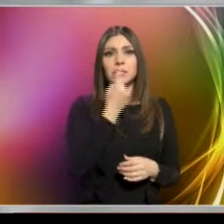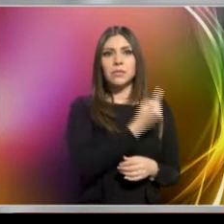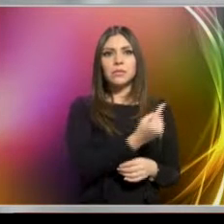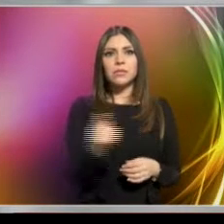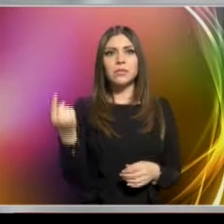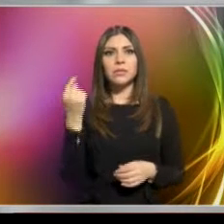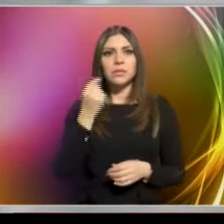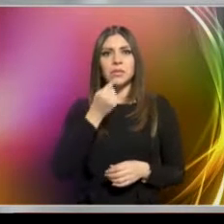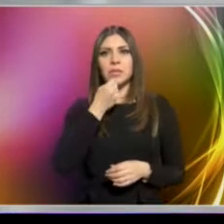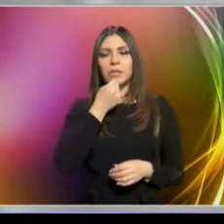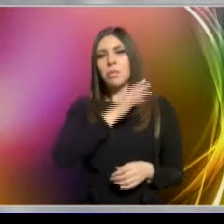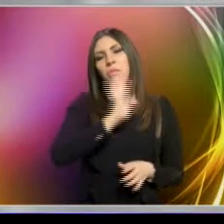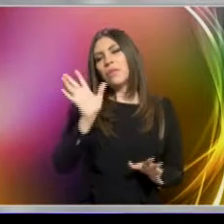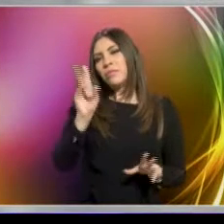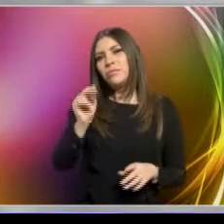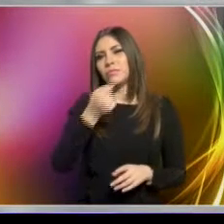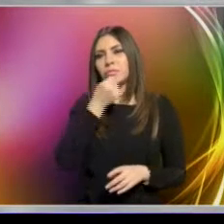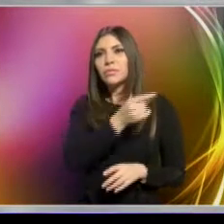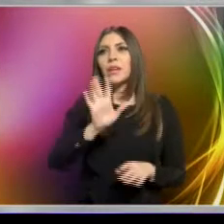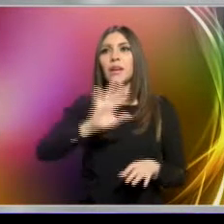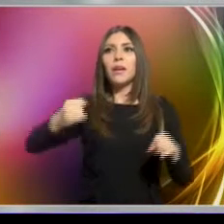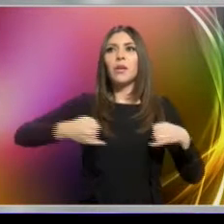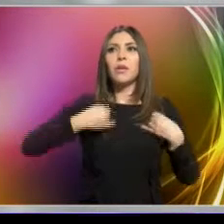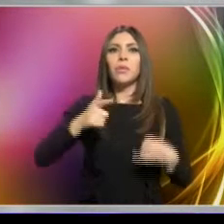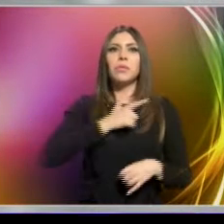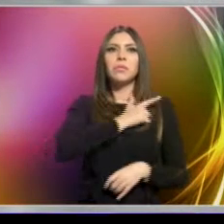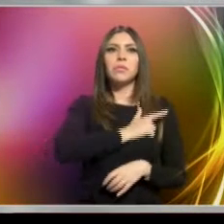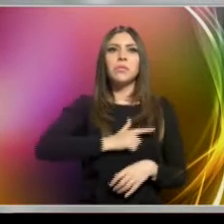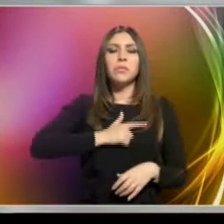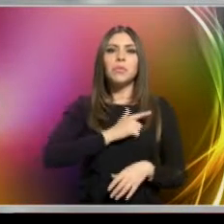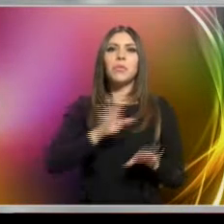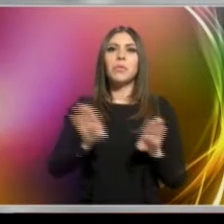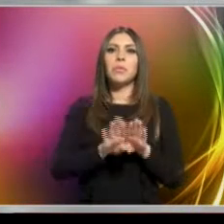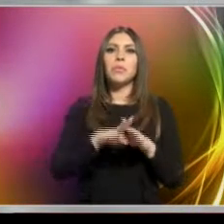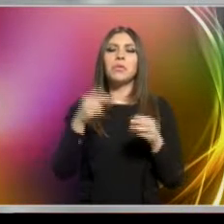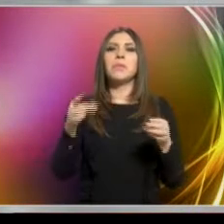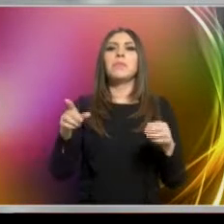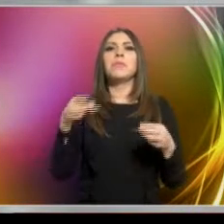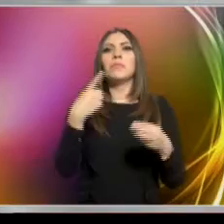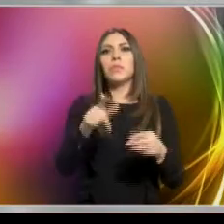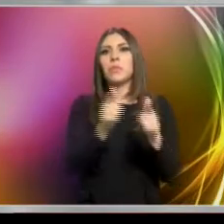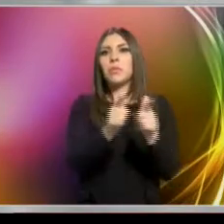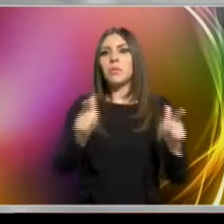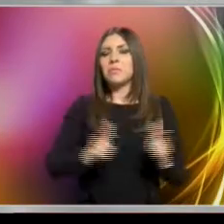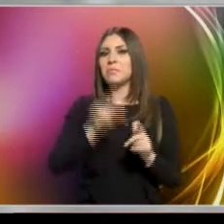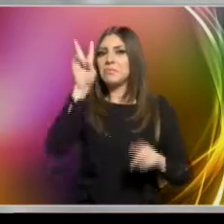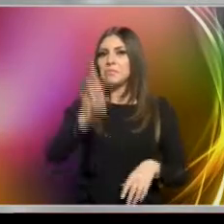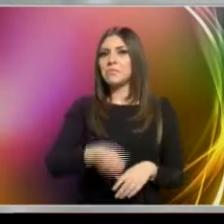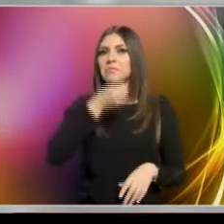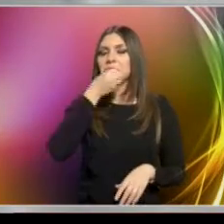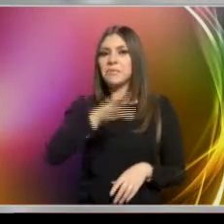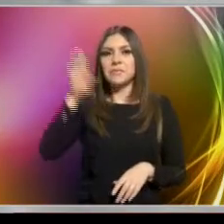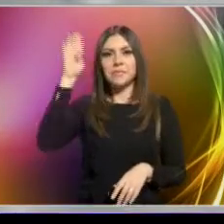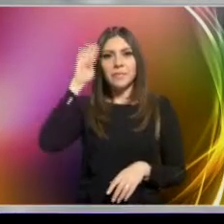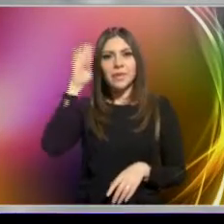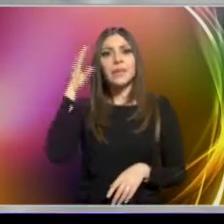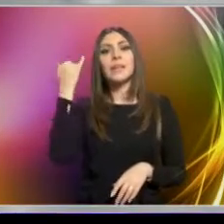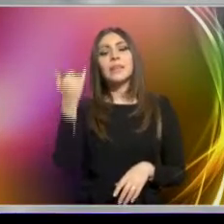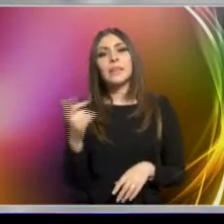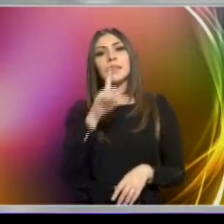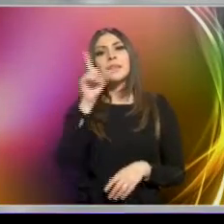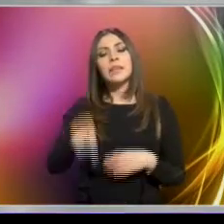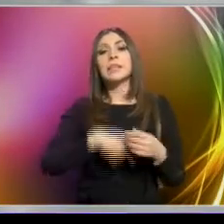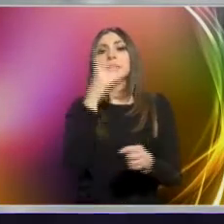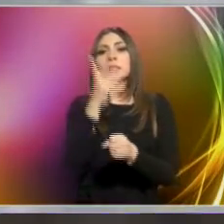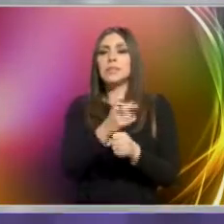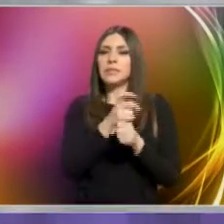pues jales, niños, ya son los jóvenes, ya están tocando en el grupo de una manera Impresionante. terrible. Sí, son tremendos. Entonces, la segunda posición